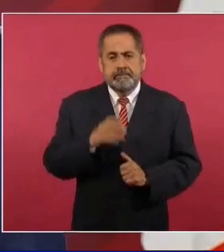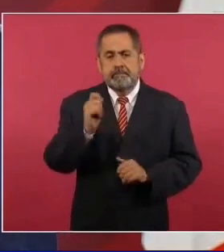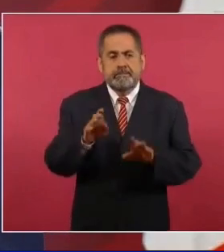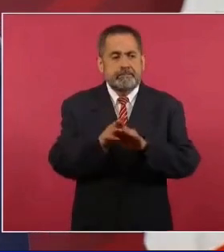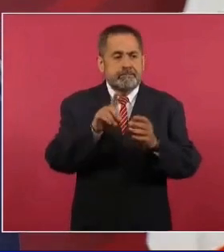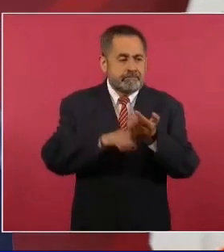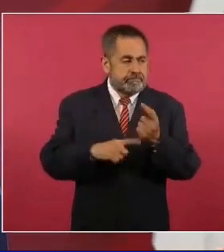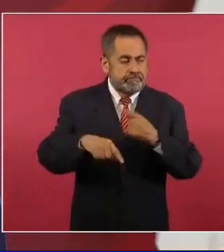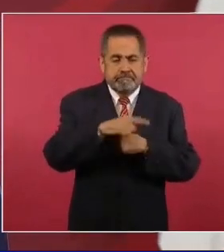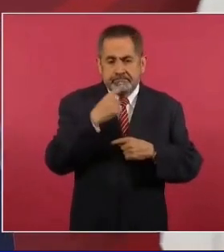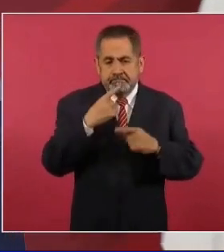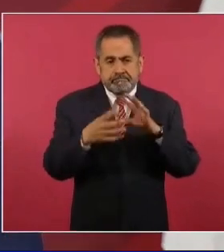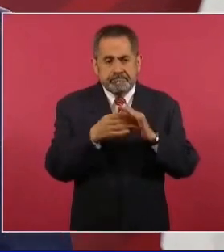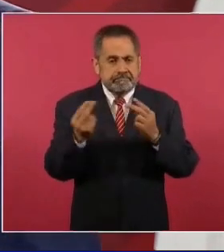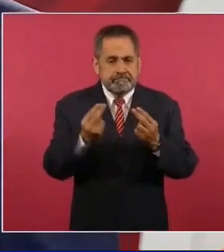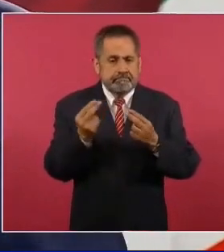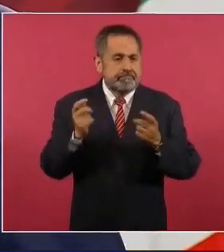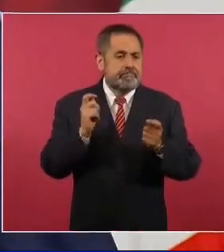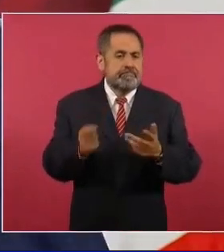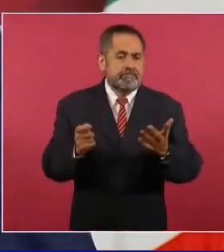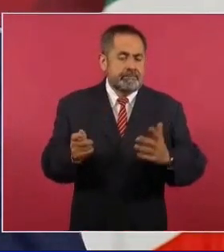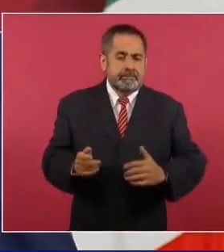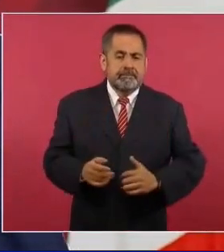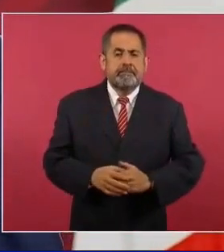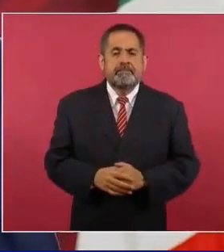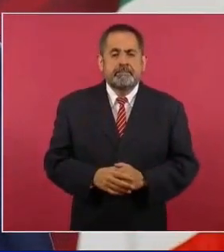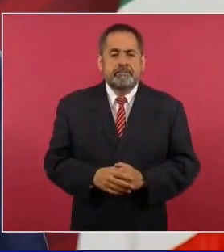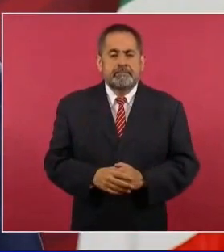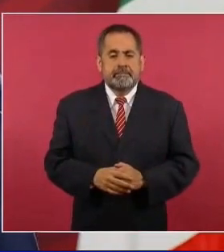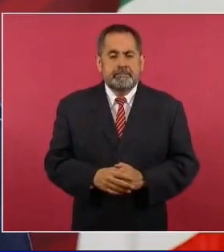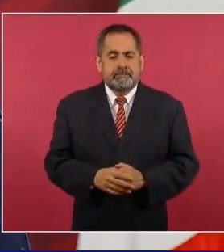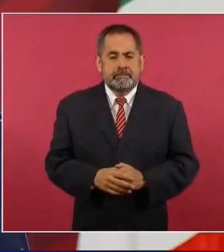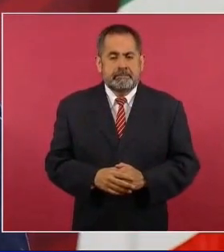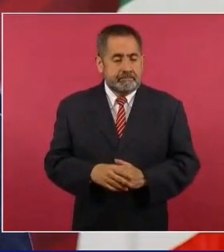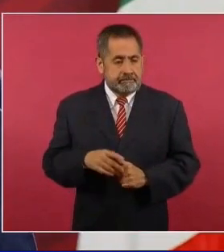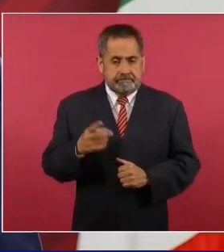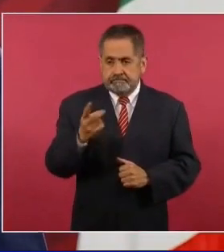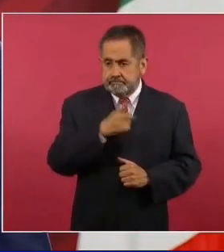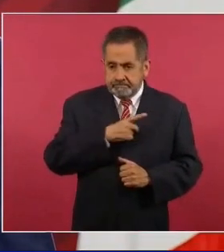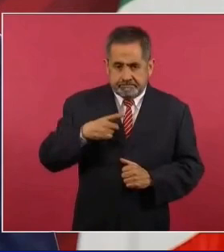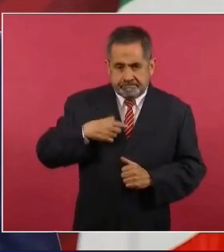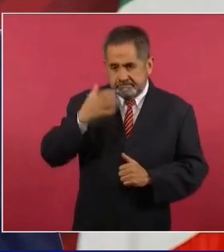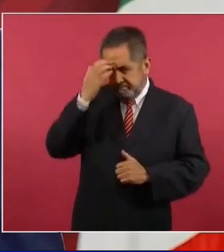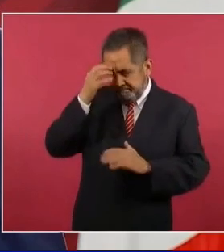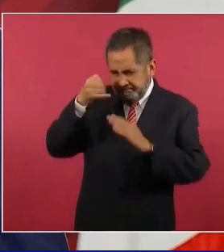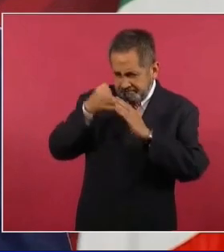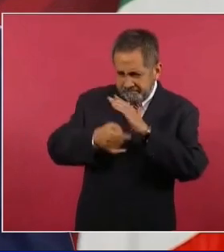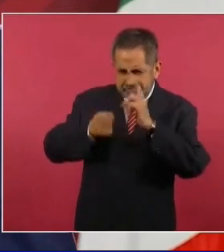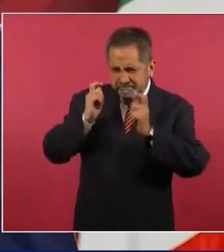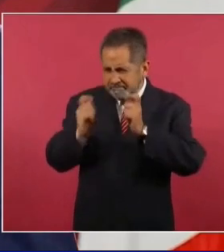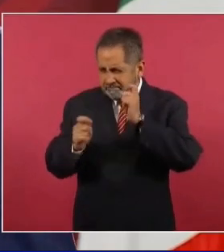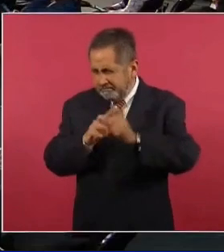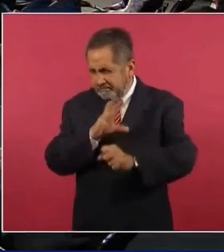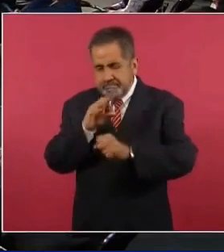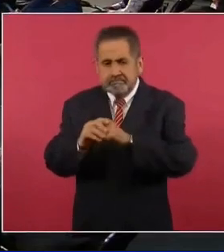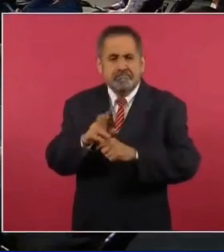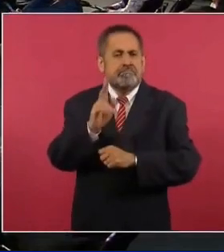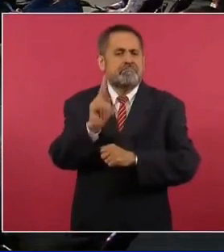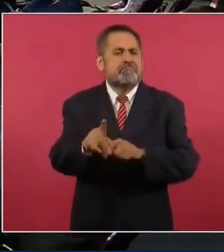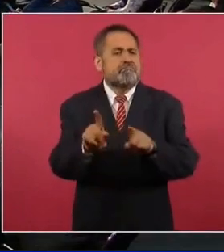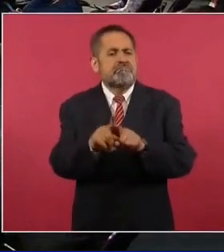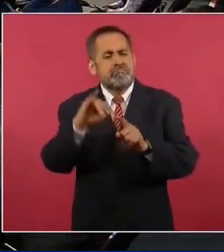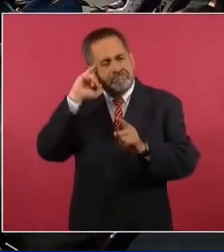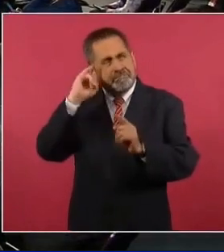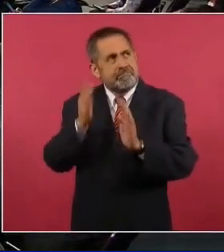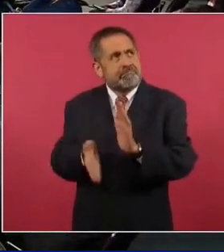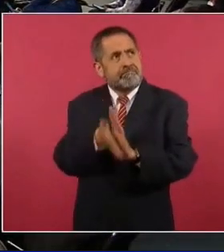requiere de cierto conocimiento. Es como el oficio del albañil o